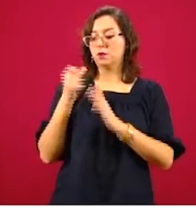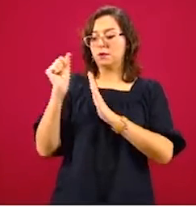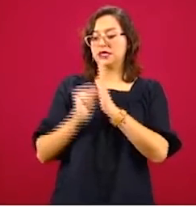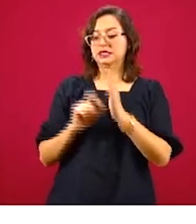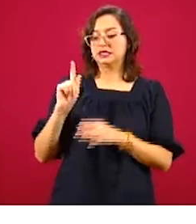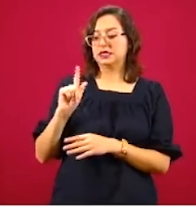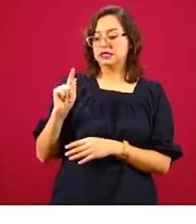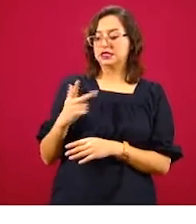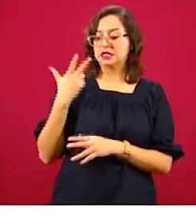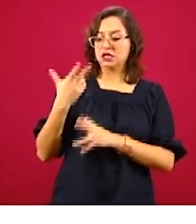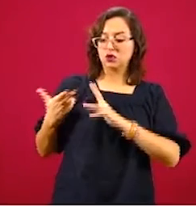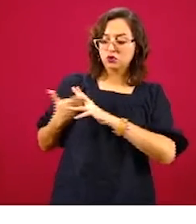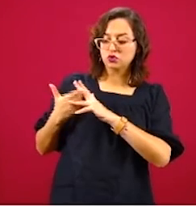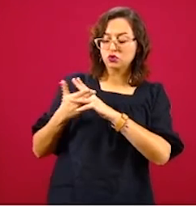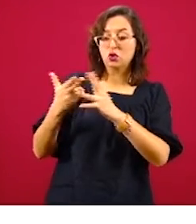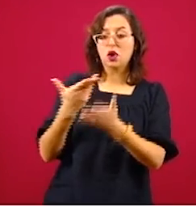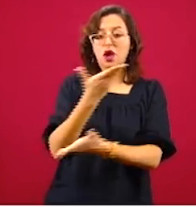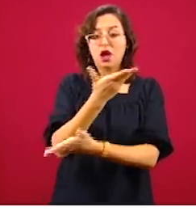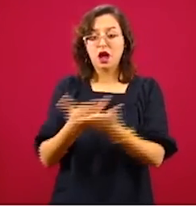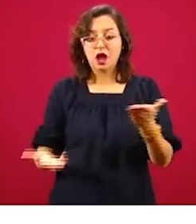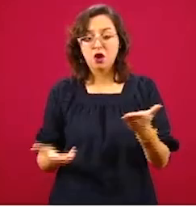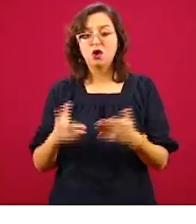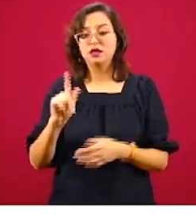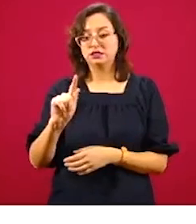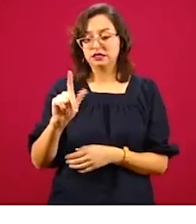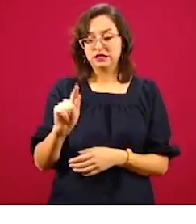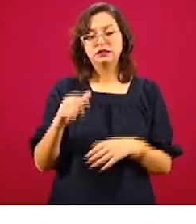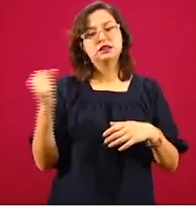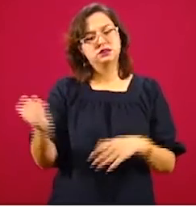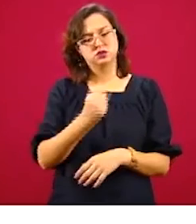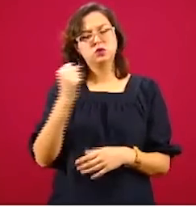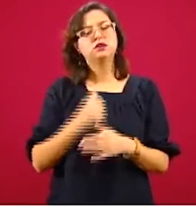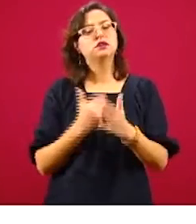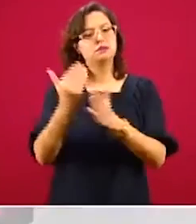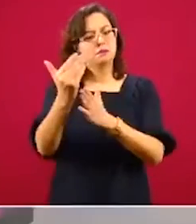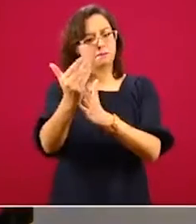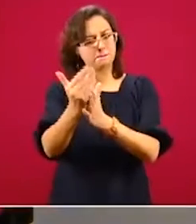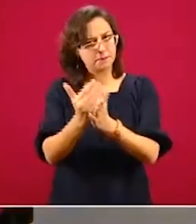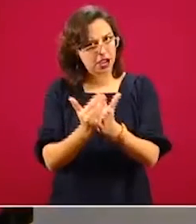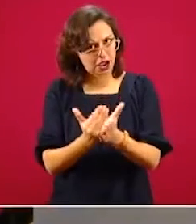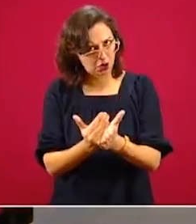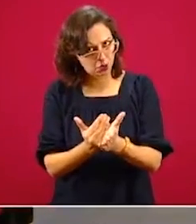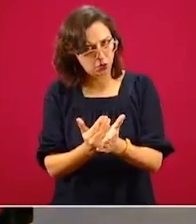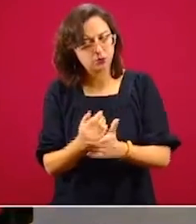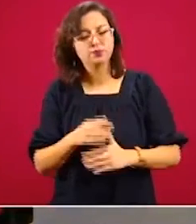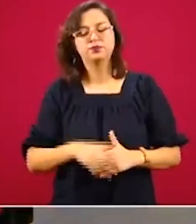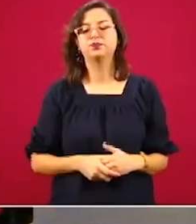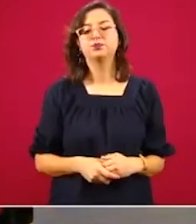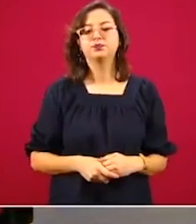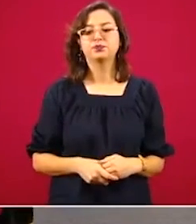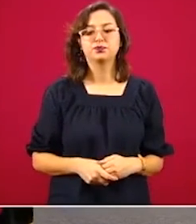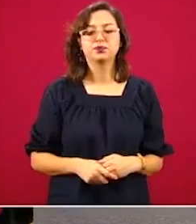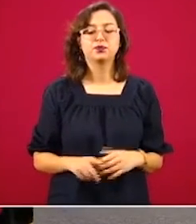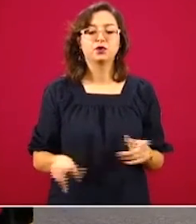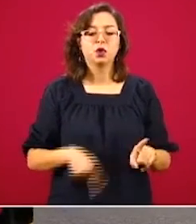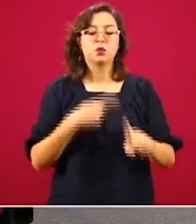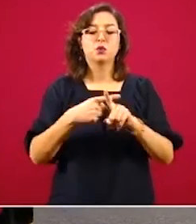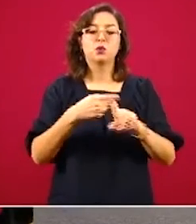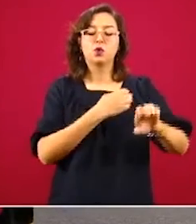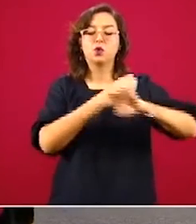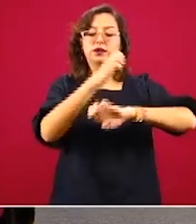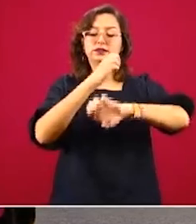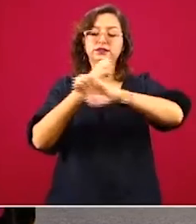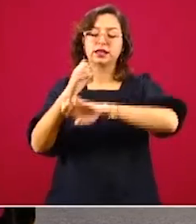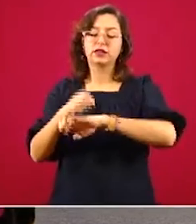muestra afortunadamente una tendencia a la baja adelante por favor feminicidios por entidad federativa